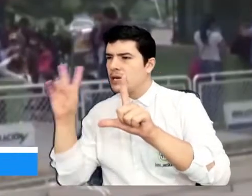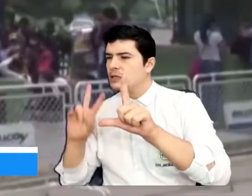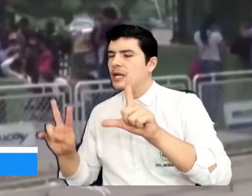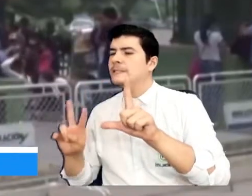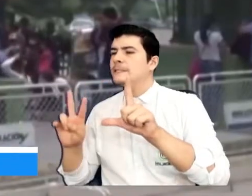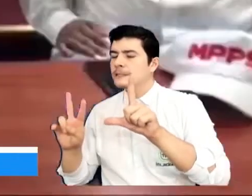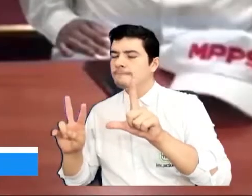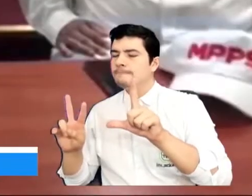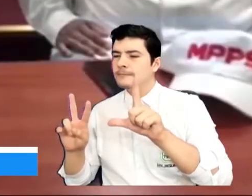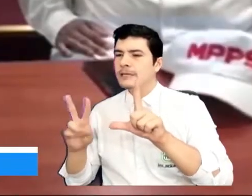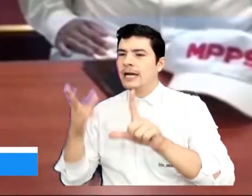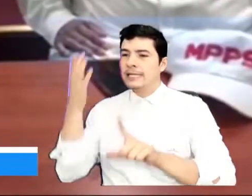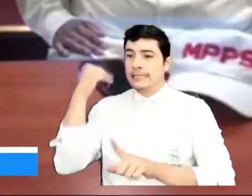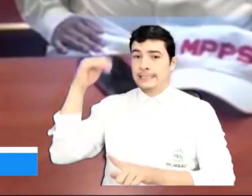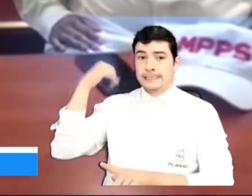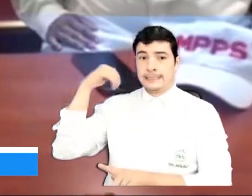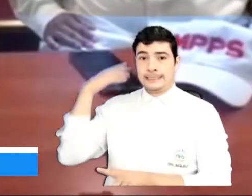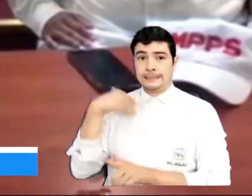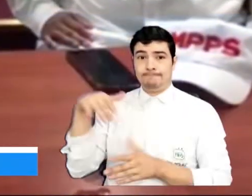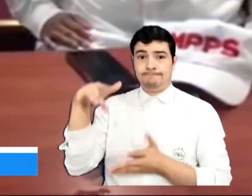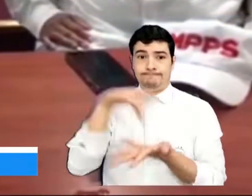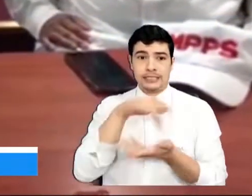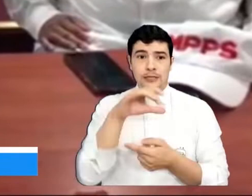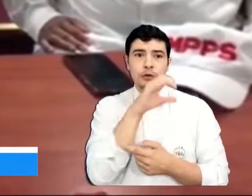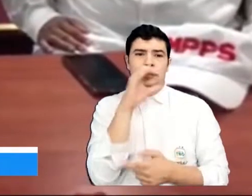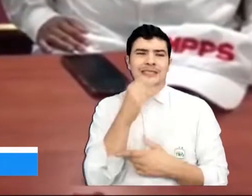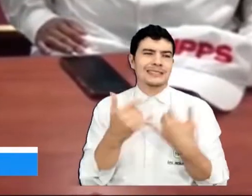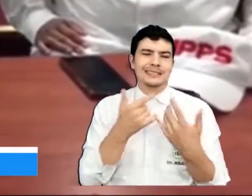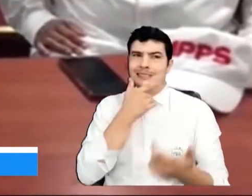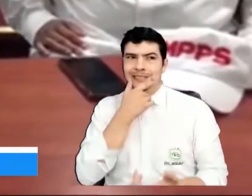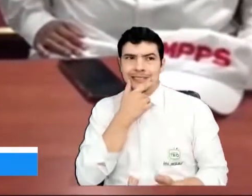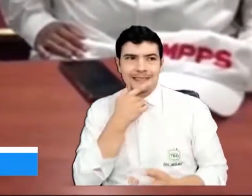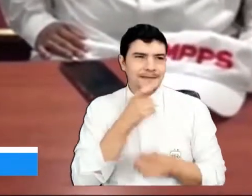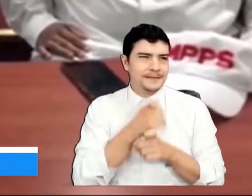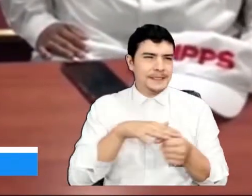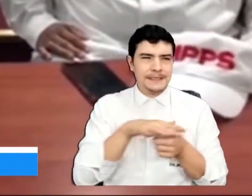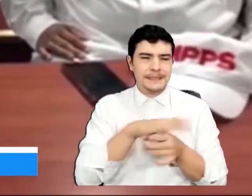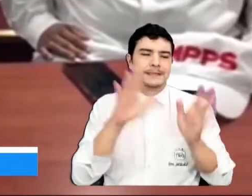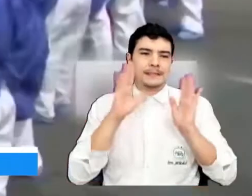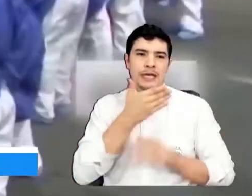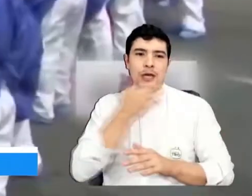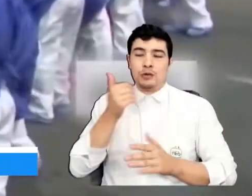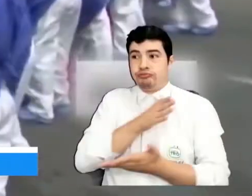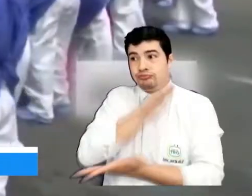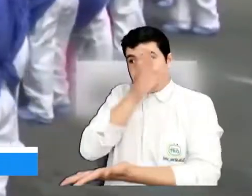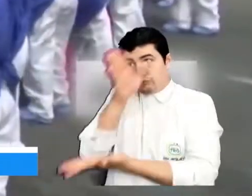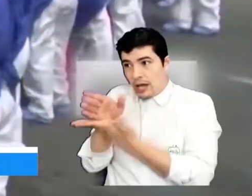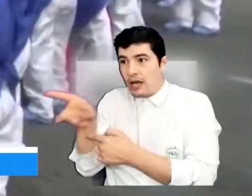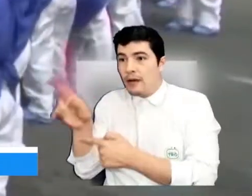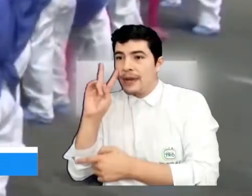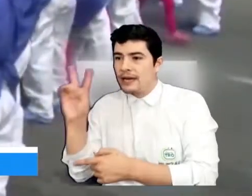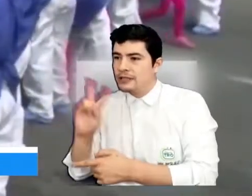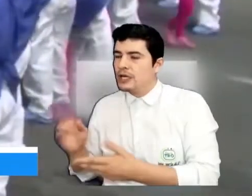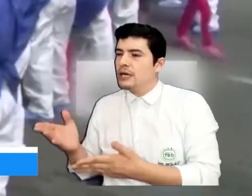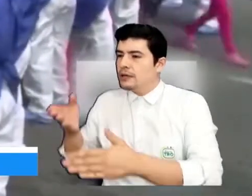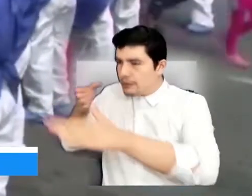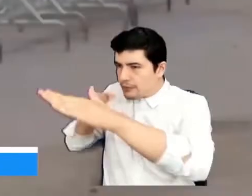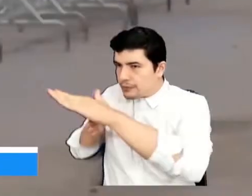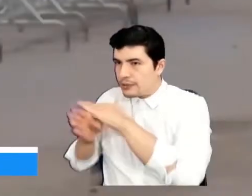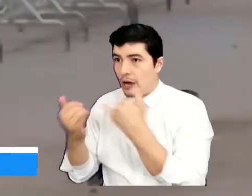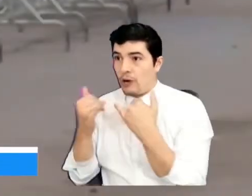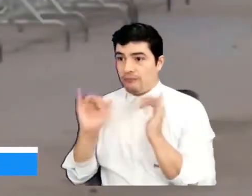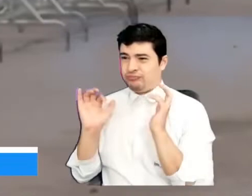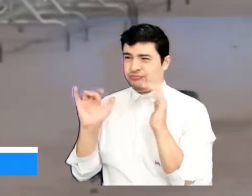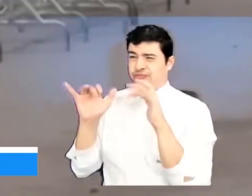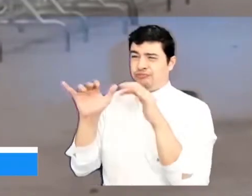los pasos fronterizos. Un control regulado del flujo migratorio que se está recibiendo en el Encuentro Internacional Simón Bolívar,